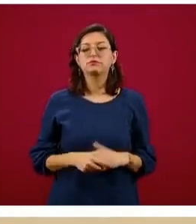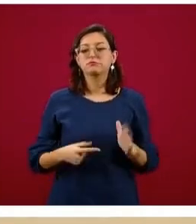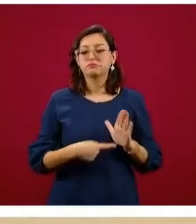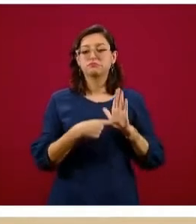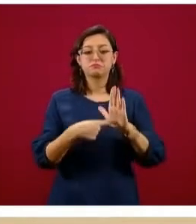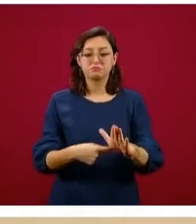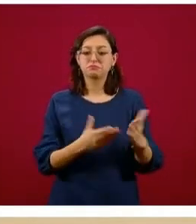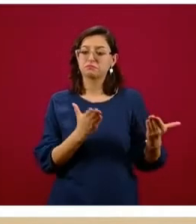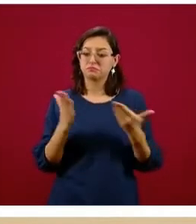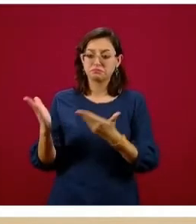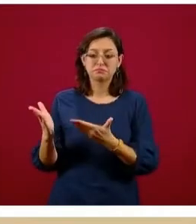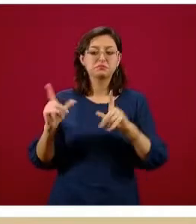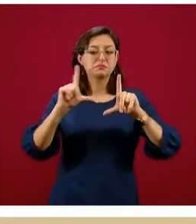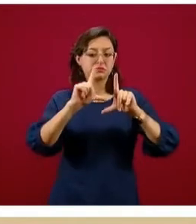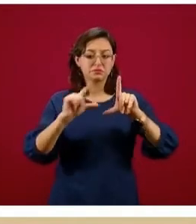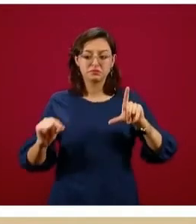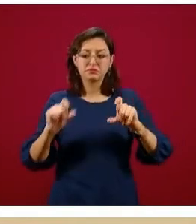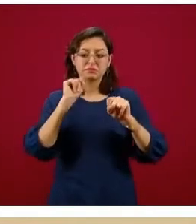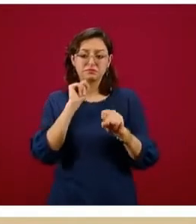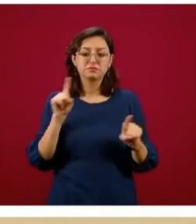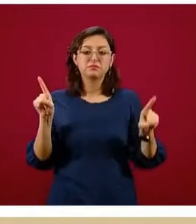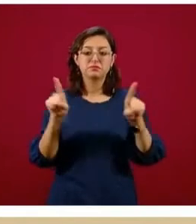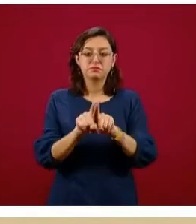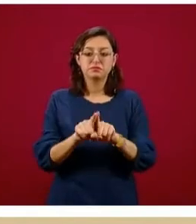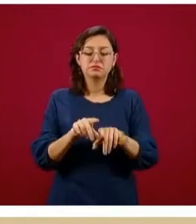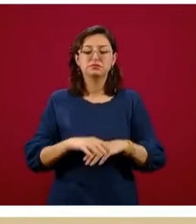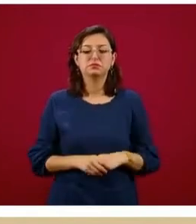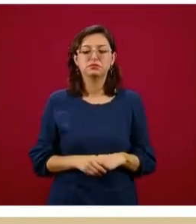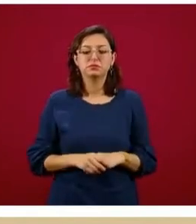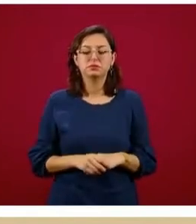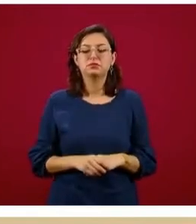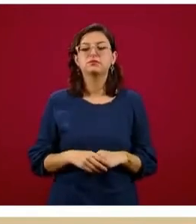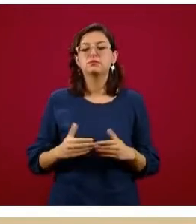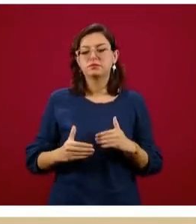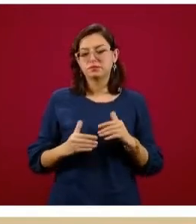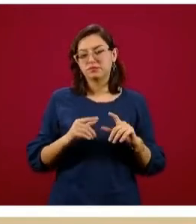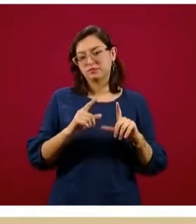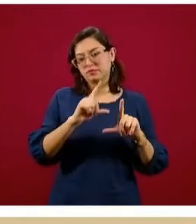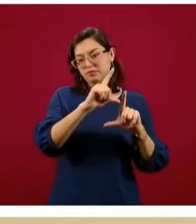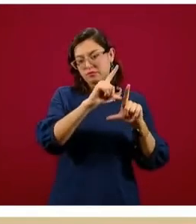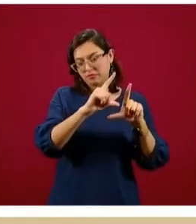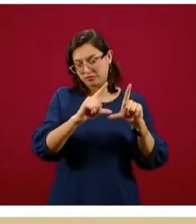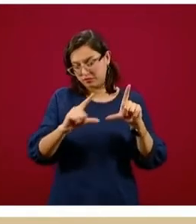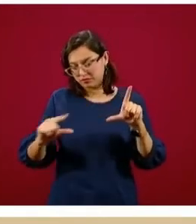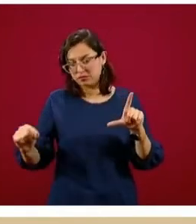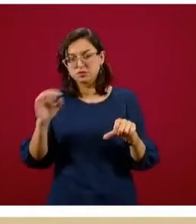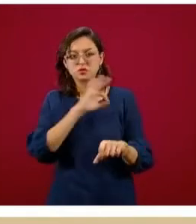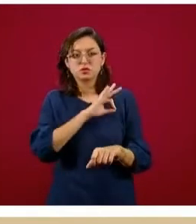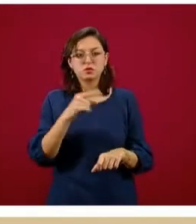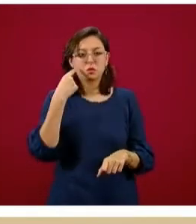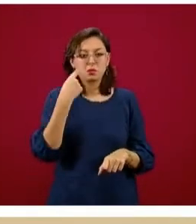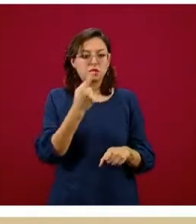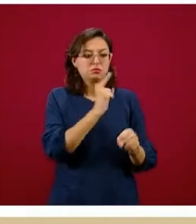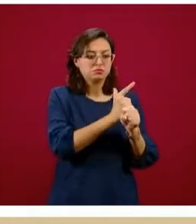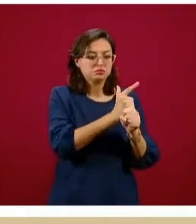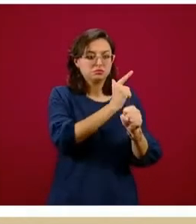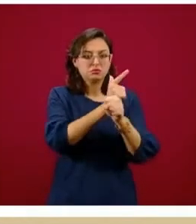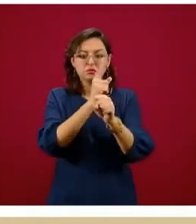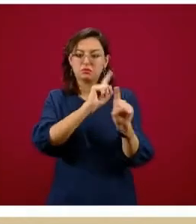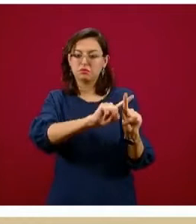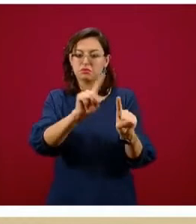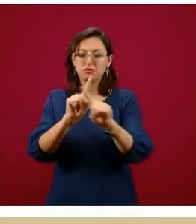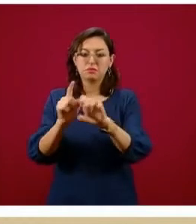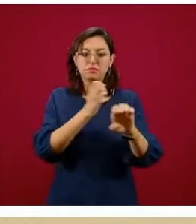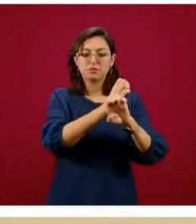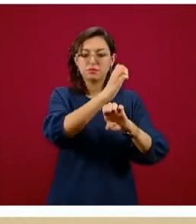esta misma información, pero también en orden descendente para poder identificar rápidamente los estados que se encuentran